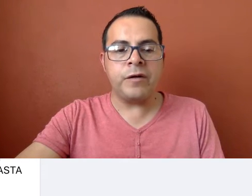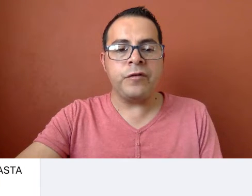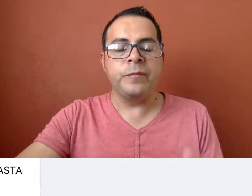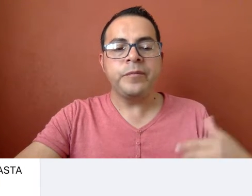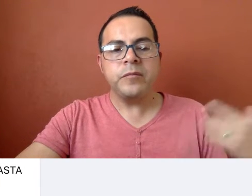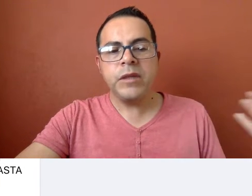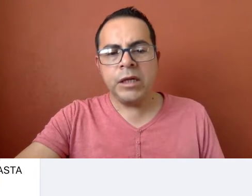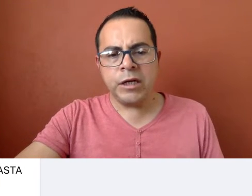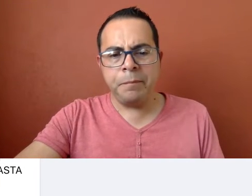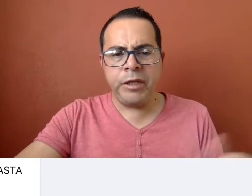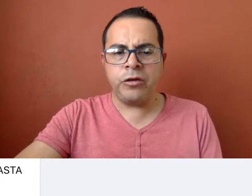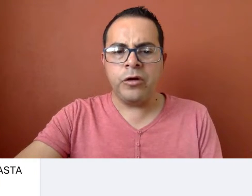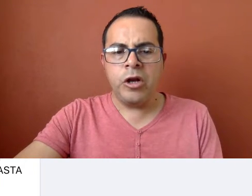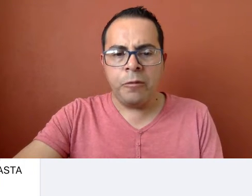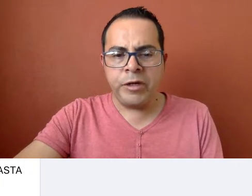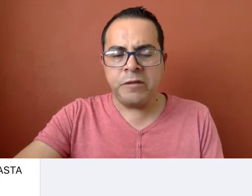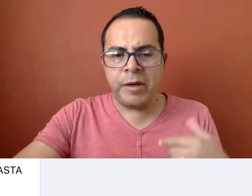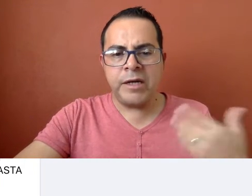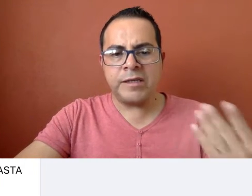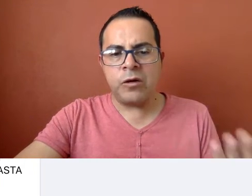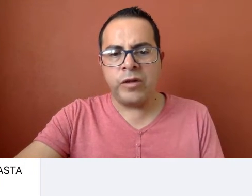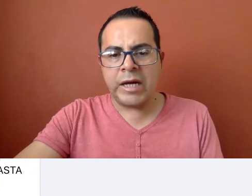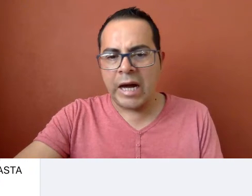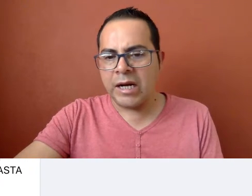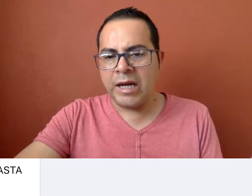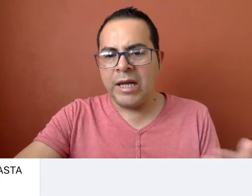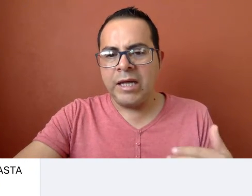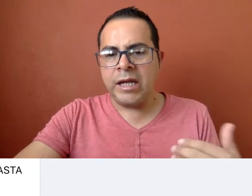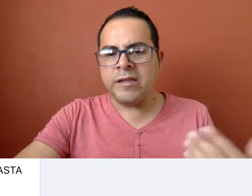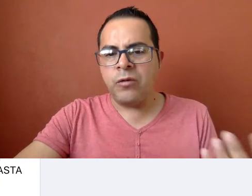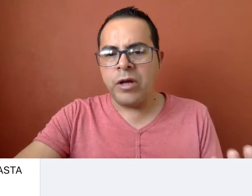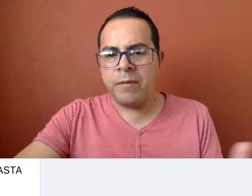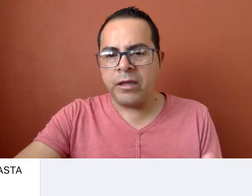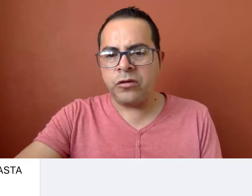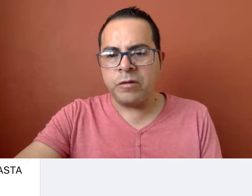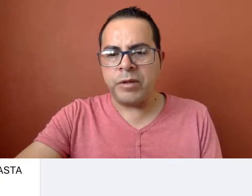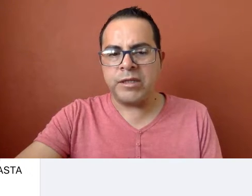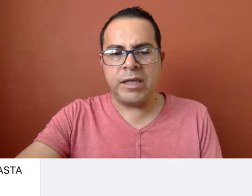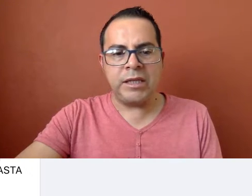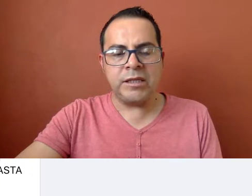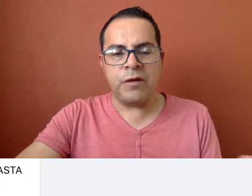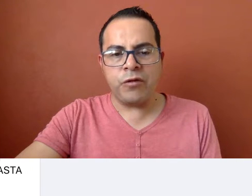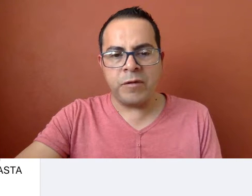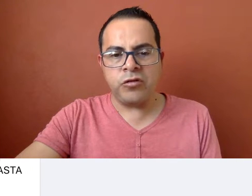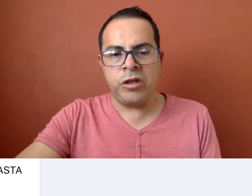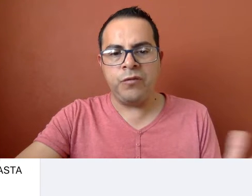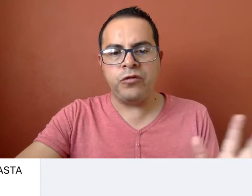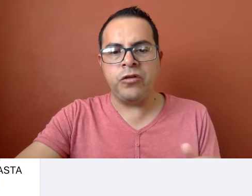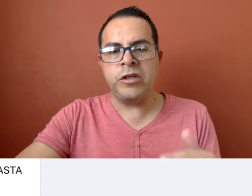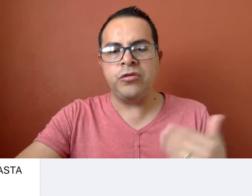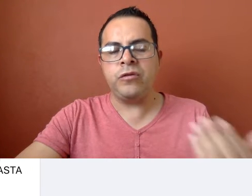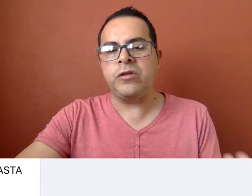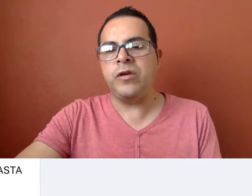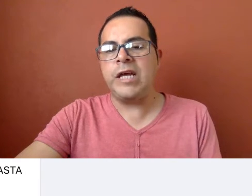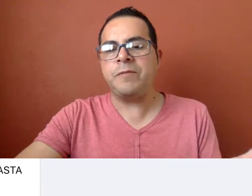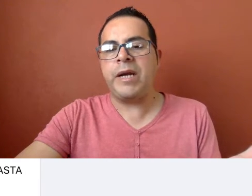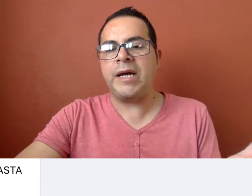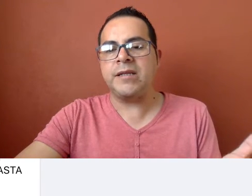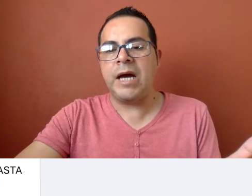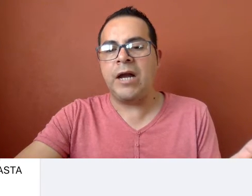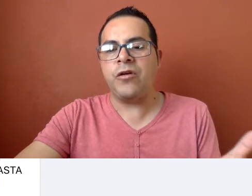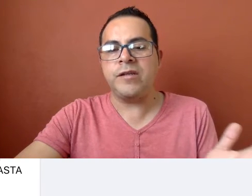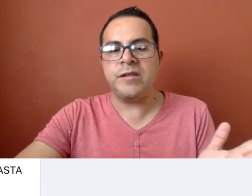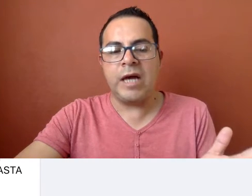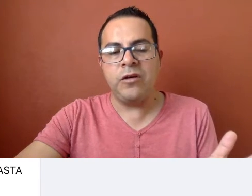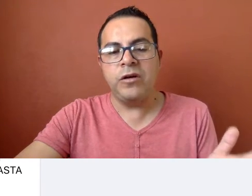último párrafo. Repito, lo principal es la salud de Carla y al ser un evento sin precedentes, la información y difusión de su situación es para